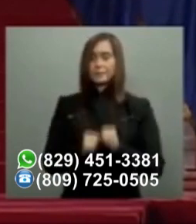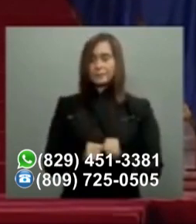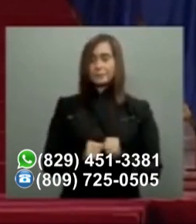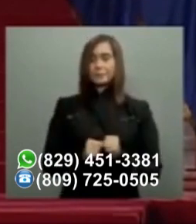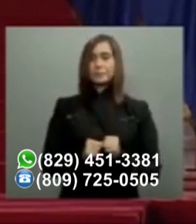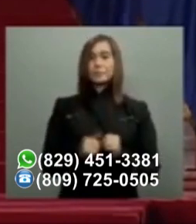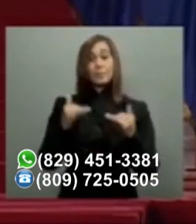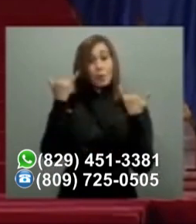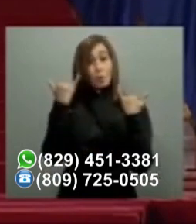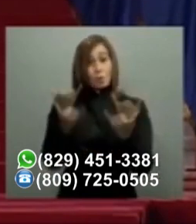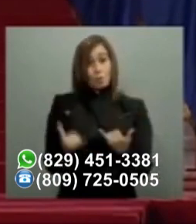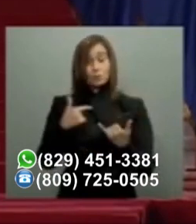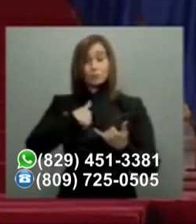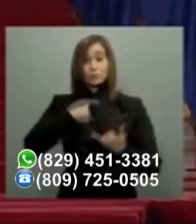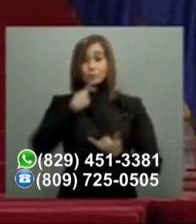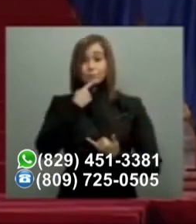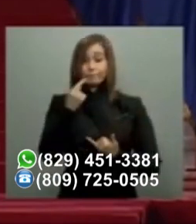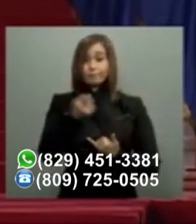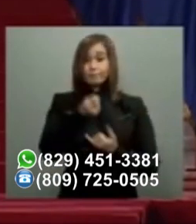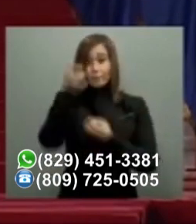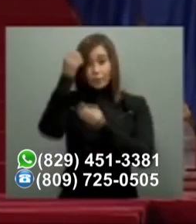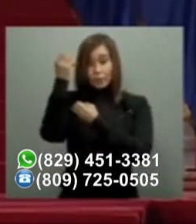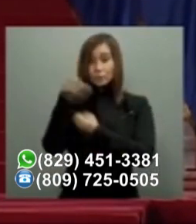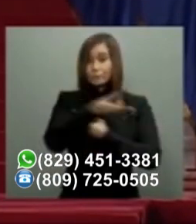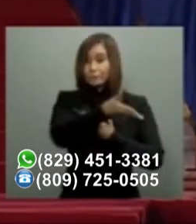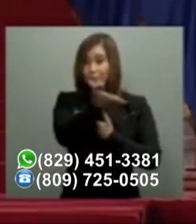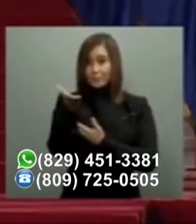director de prensa del presidente